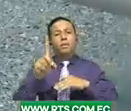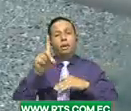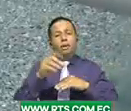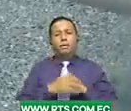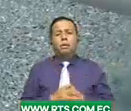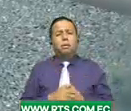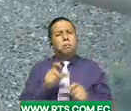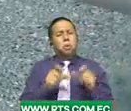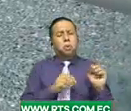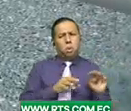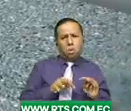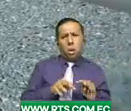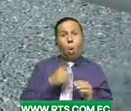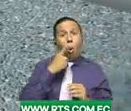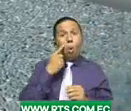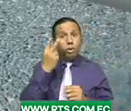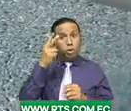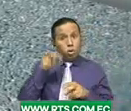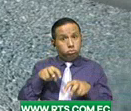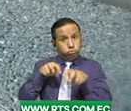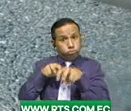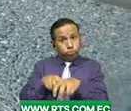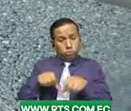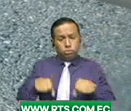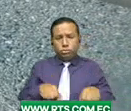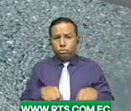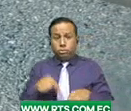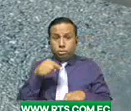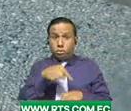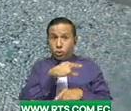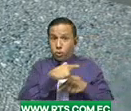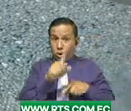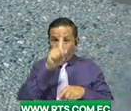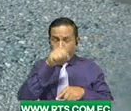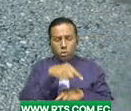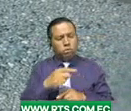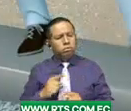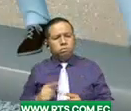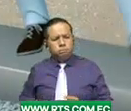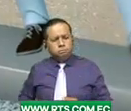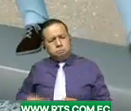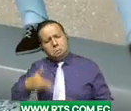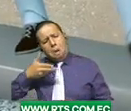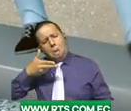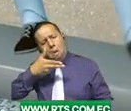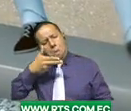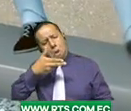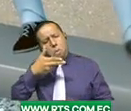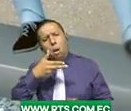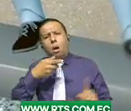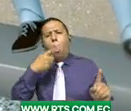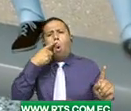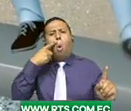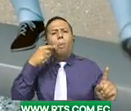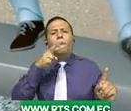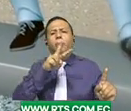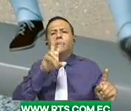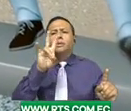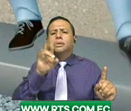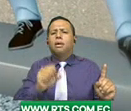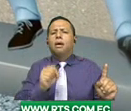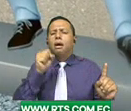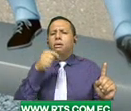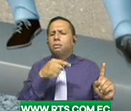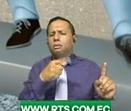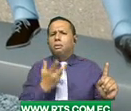dos tipos a bordo de una motocicleta llegaron al primer sitio, sacaron sus armas y atacaron contra un hombre de 27 años de edad,